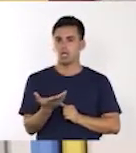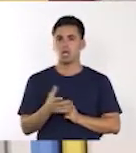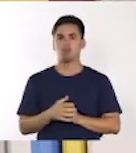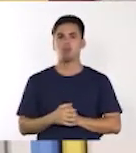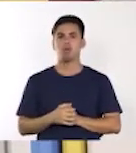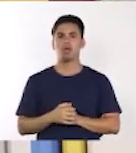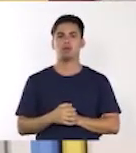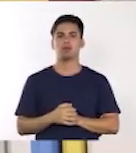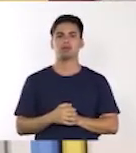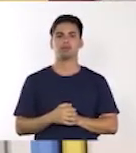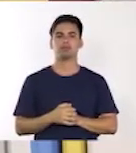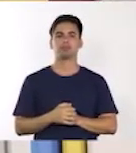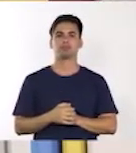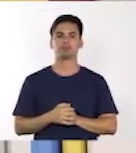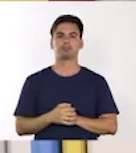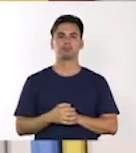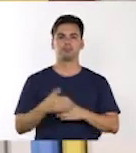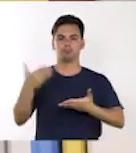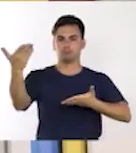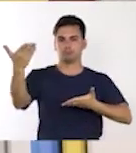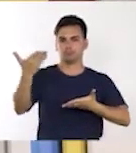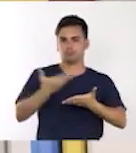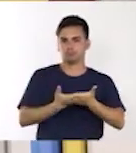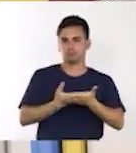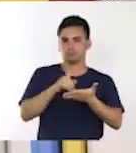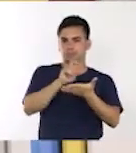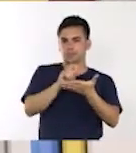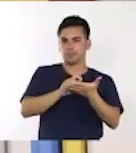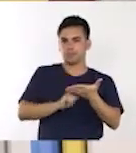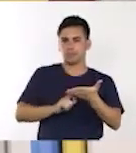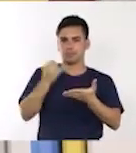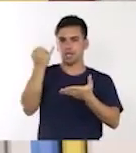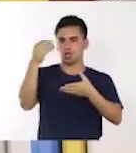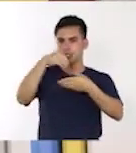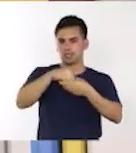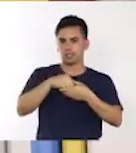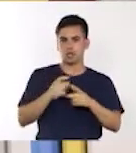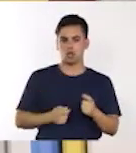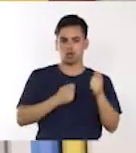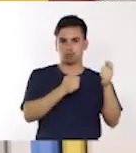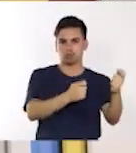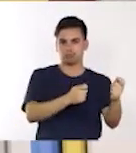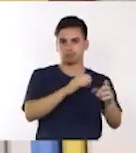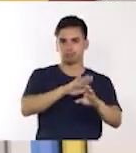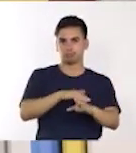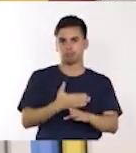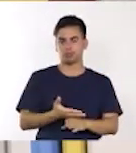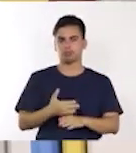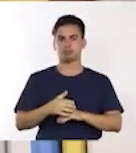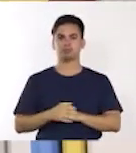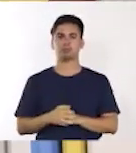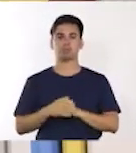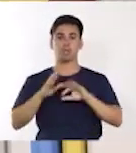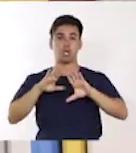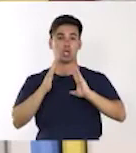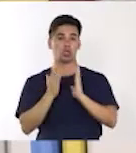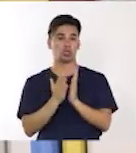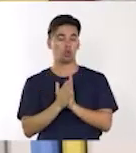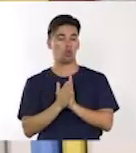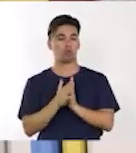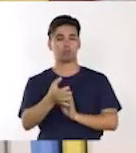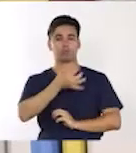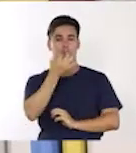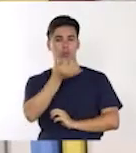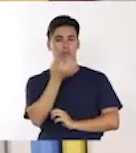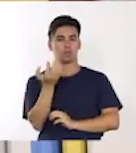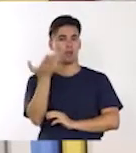pueden dar salida a este seminario integrador. Todos estos contenidos los trabajamos